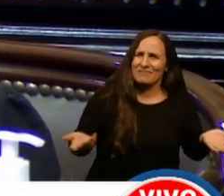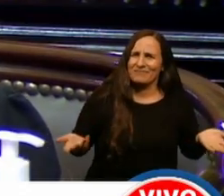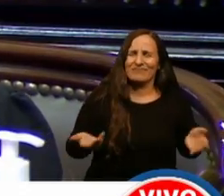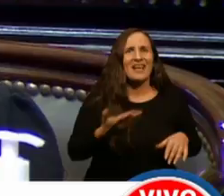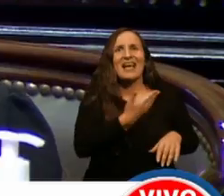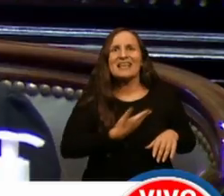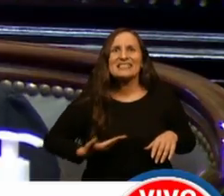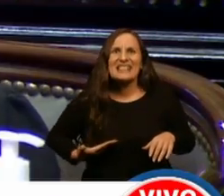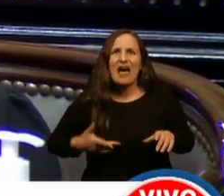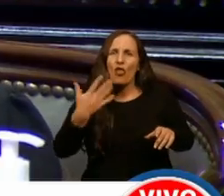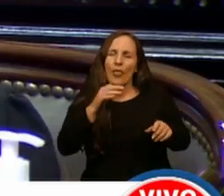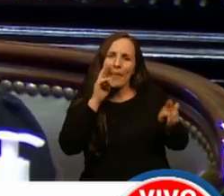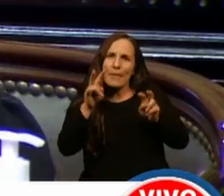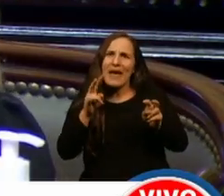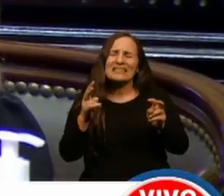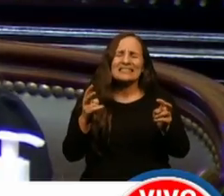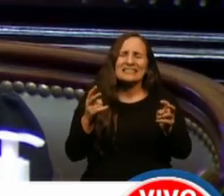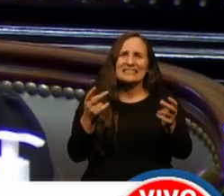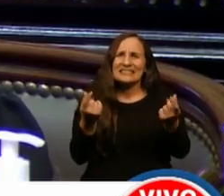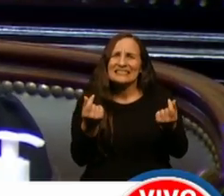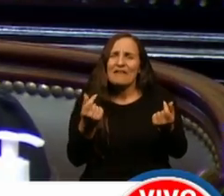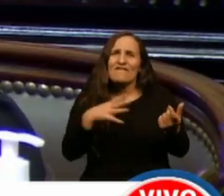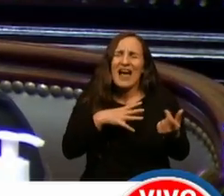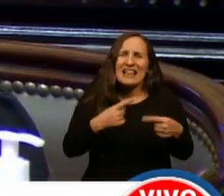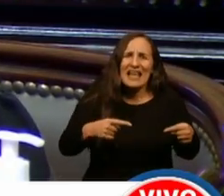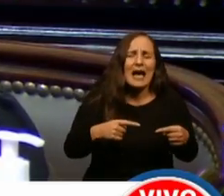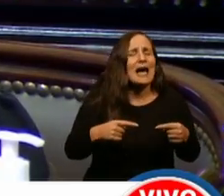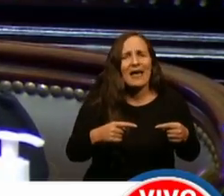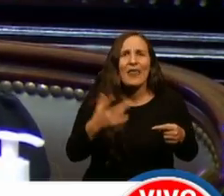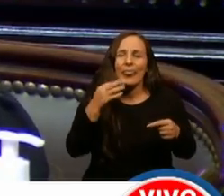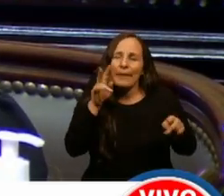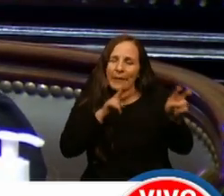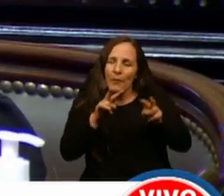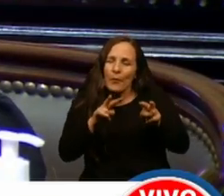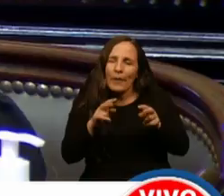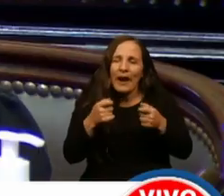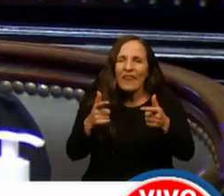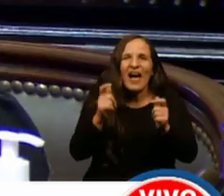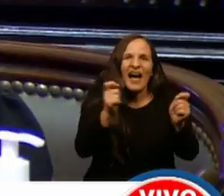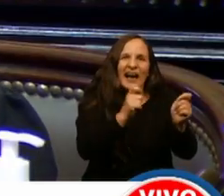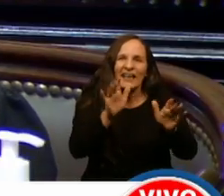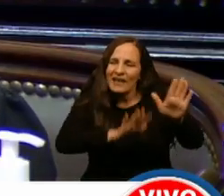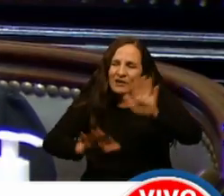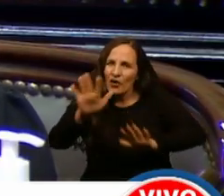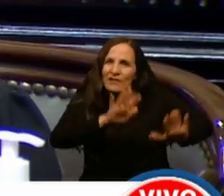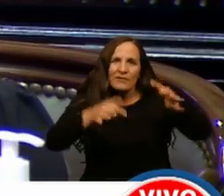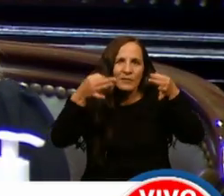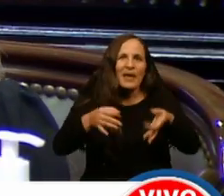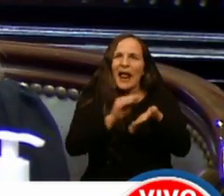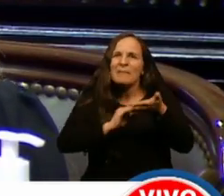escasez de recursos es eficiente en su direccionamiento pero para eso hay que ser transparentes en la administración